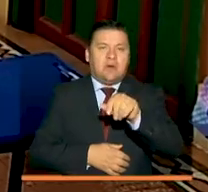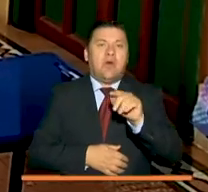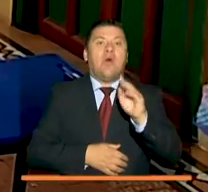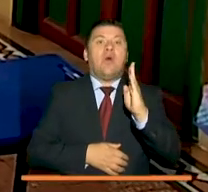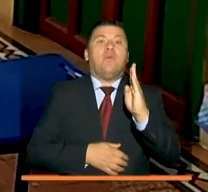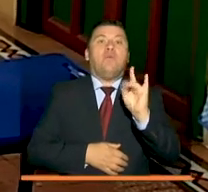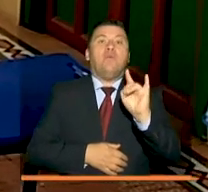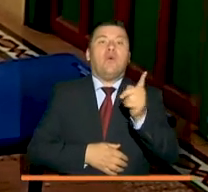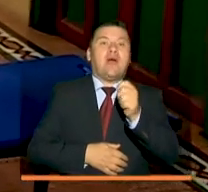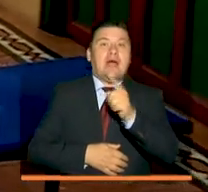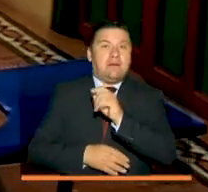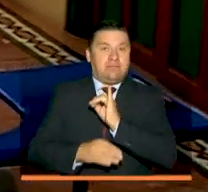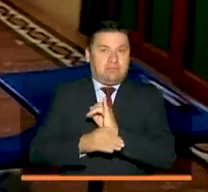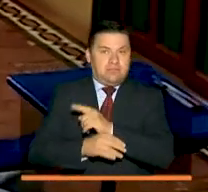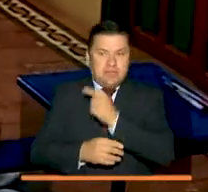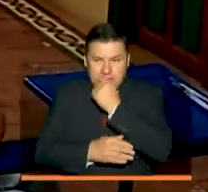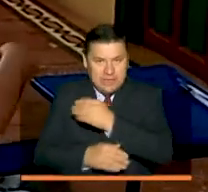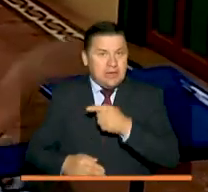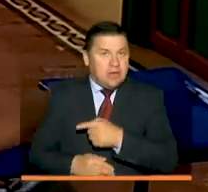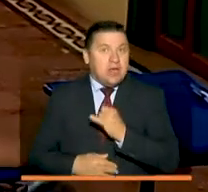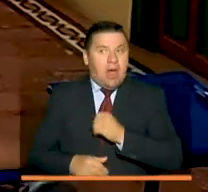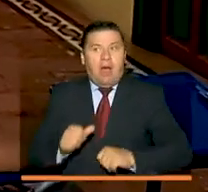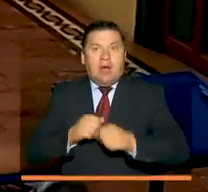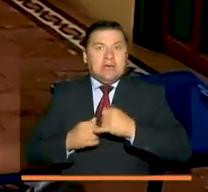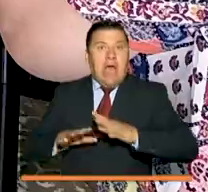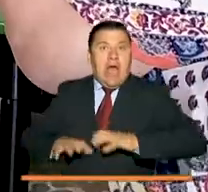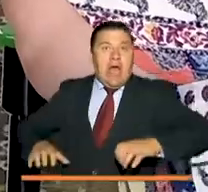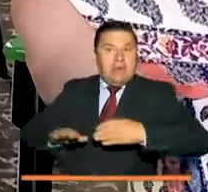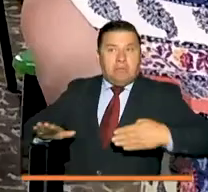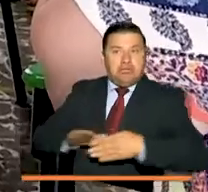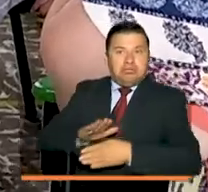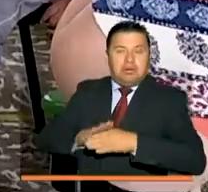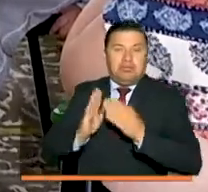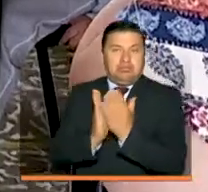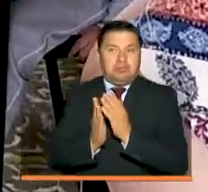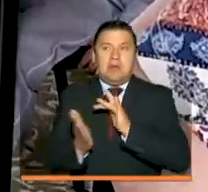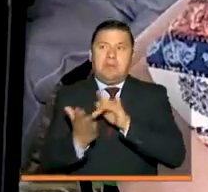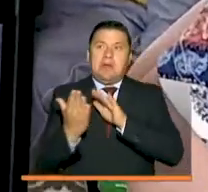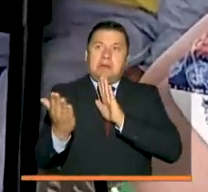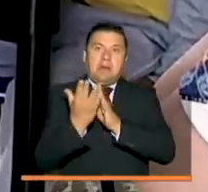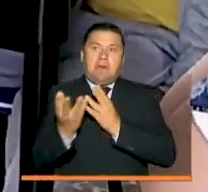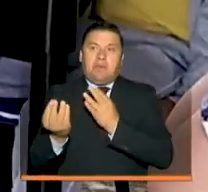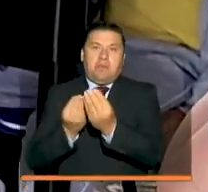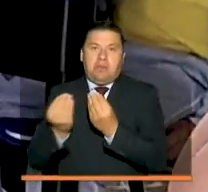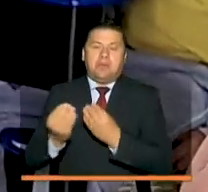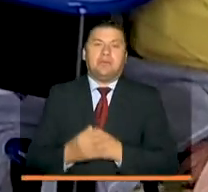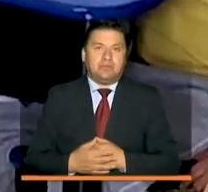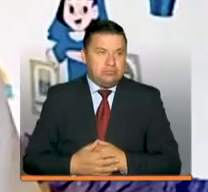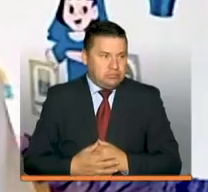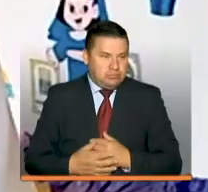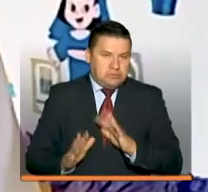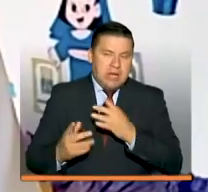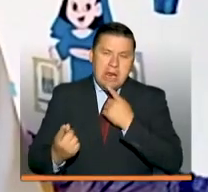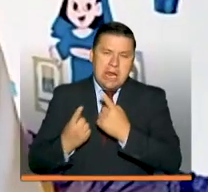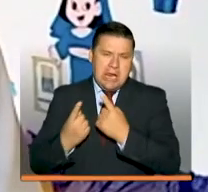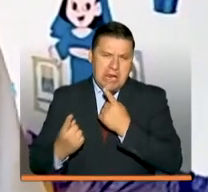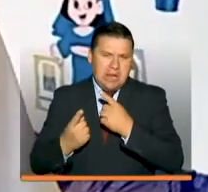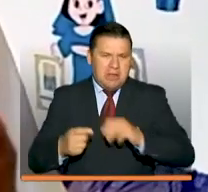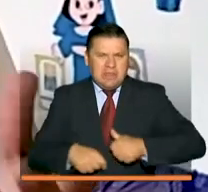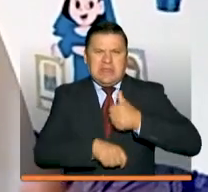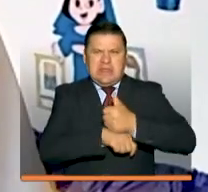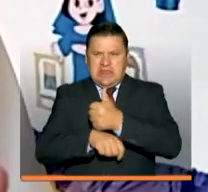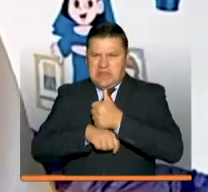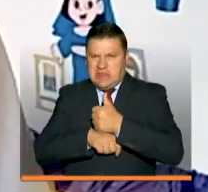Buga, la institución El Liceo de los Niños ha retomado sus actividades académicas presenciales con alternancia. Hoy estuvimos conversando con sus